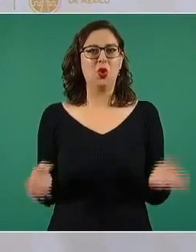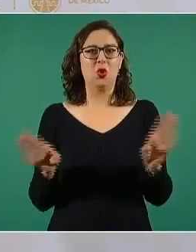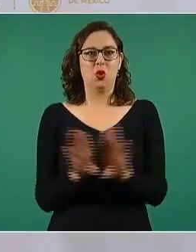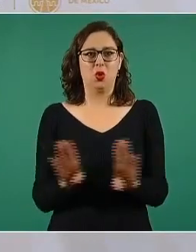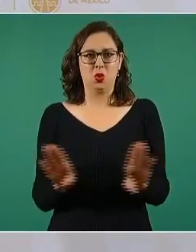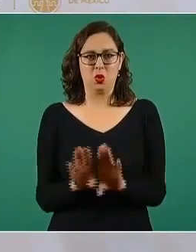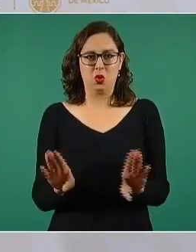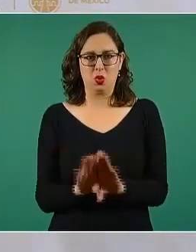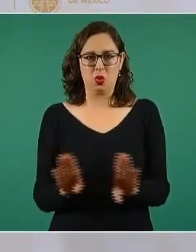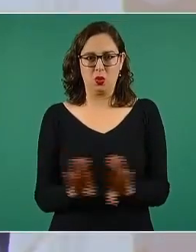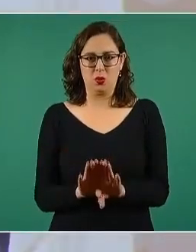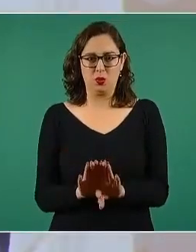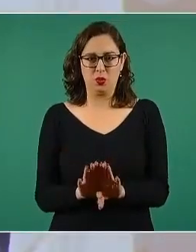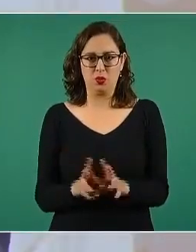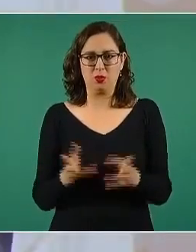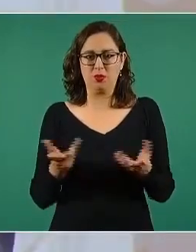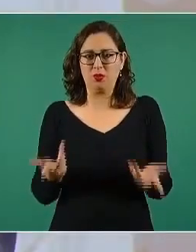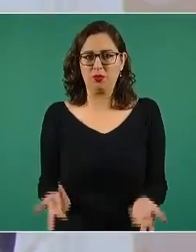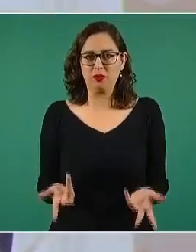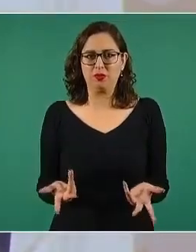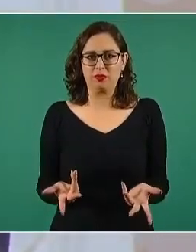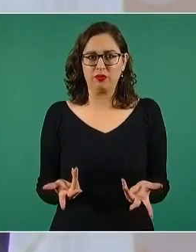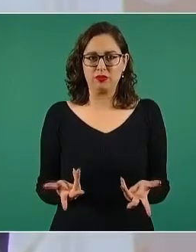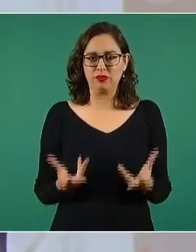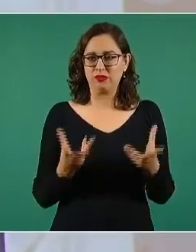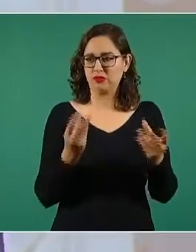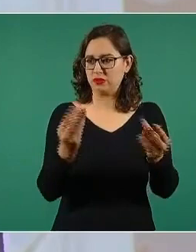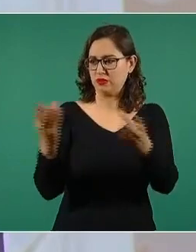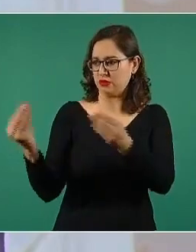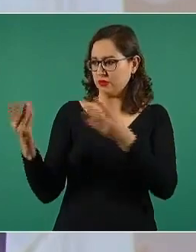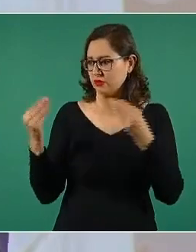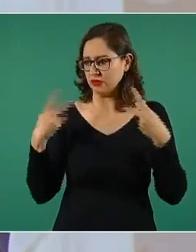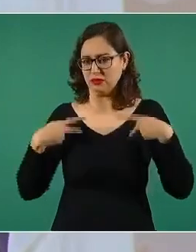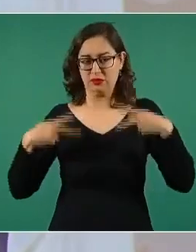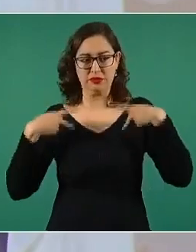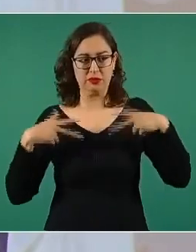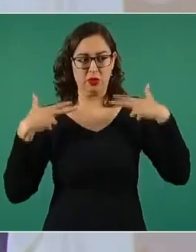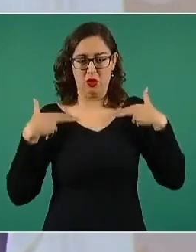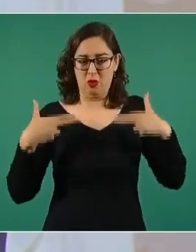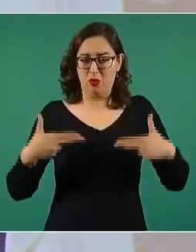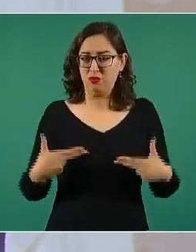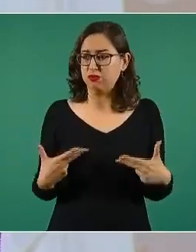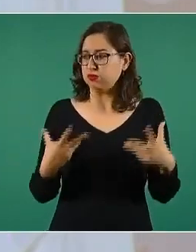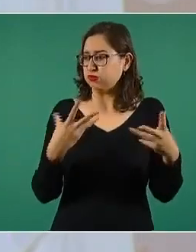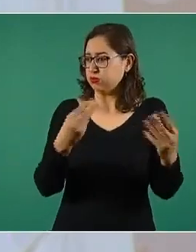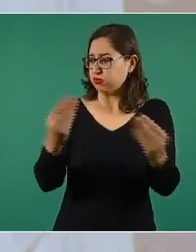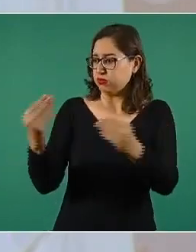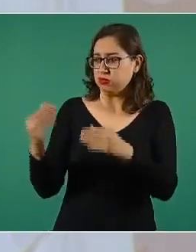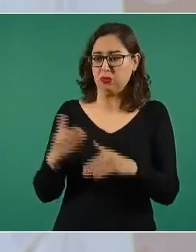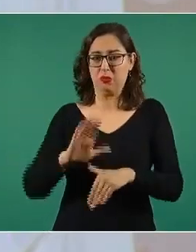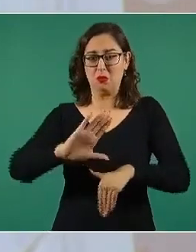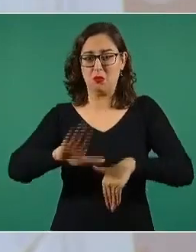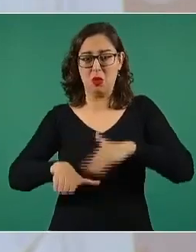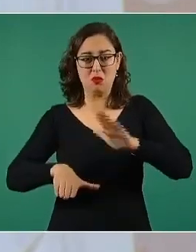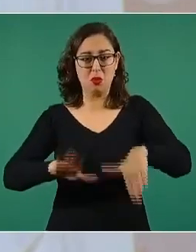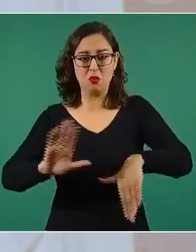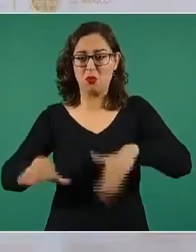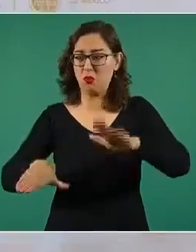pierde la vida de millones de seres humanos y la nación, el